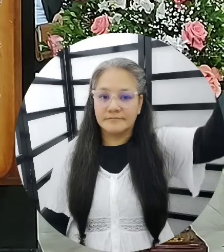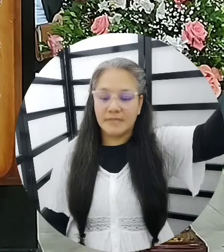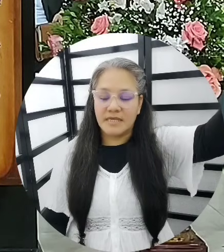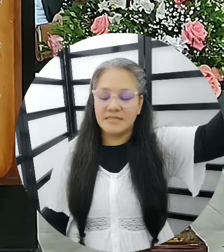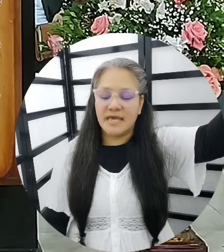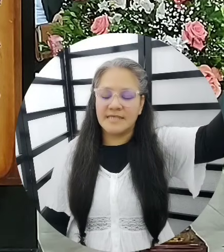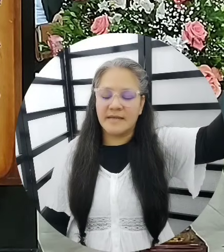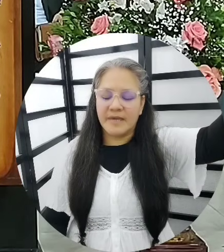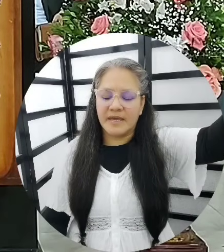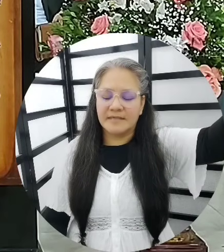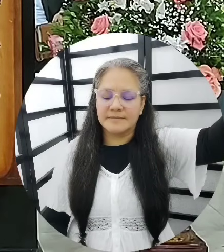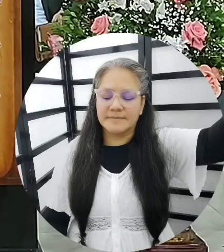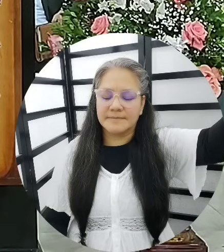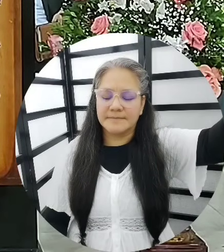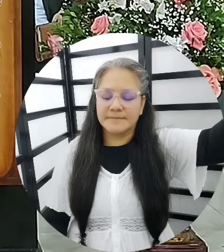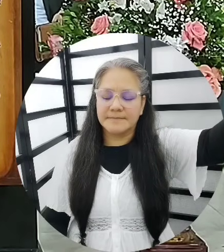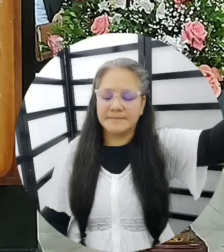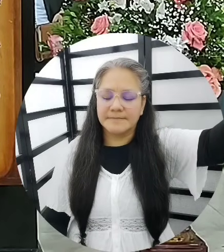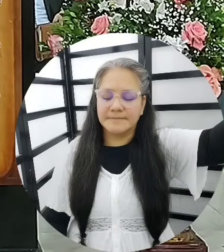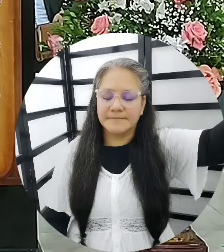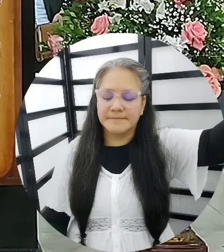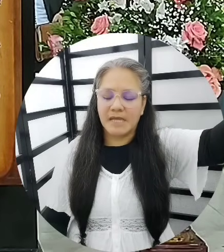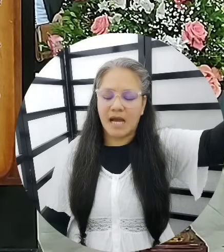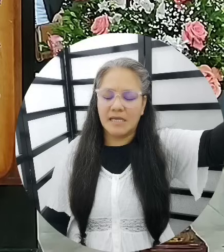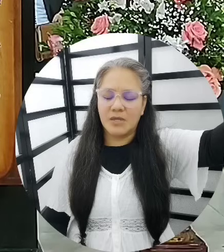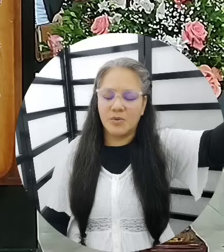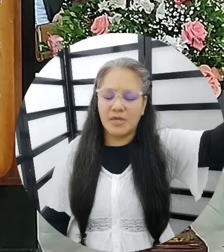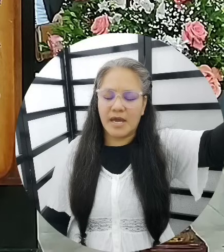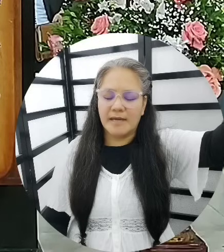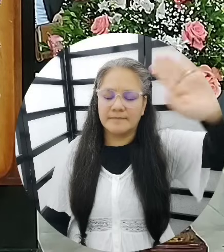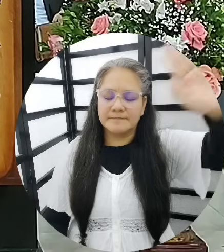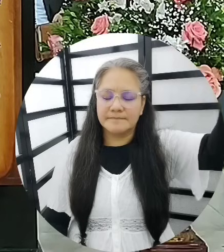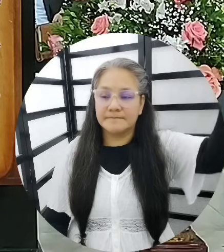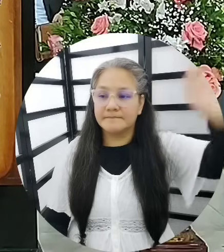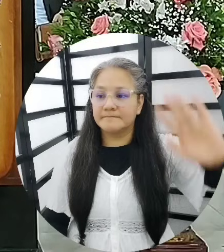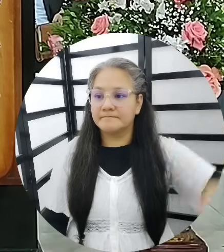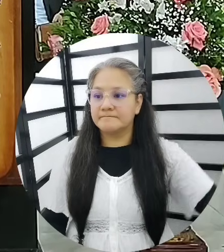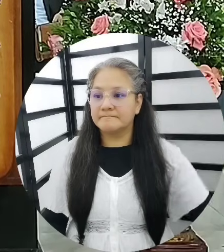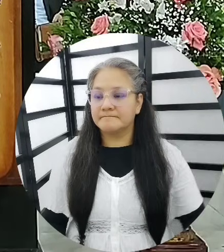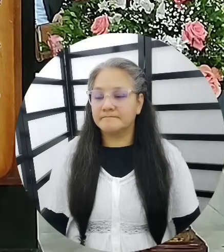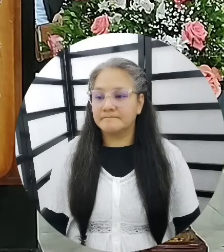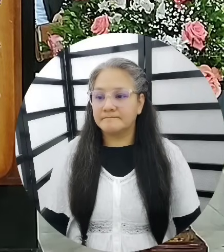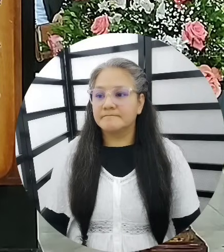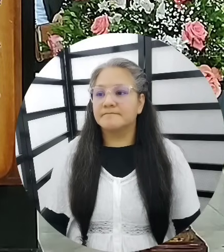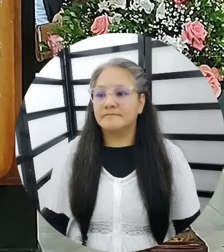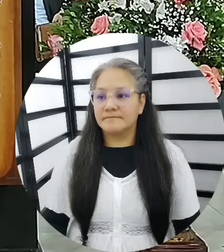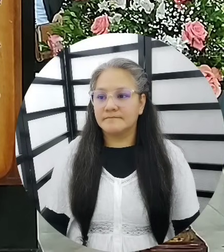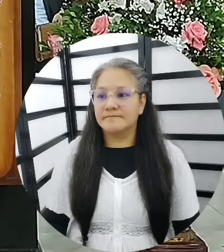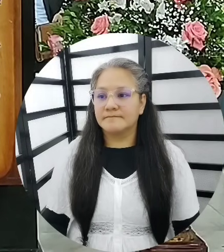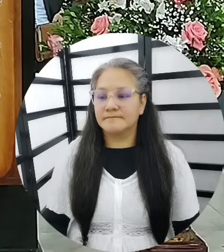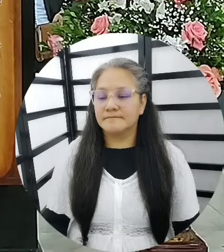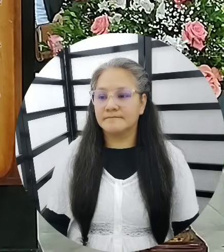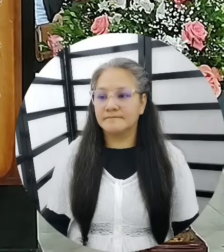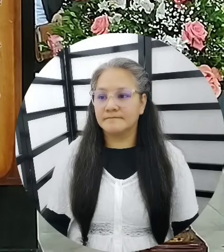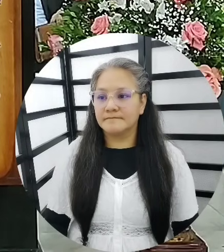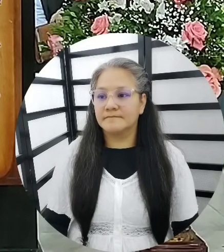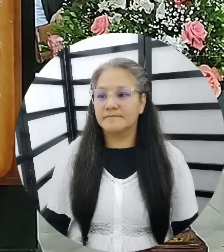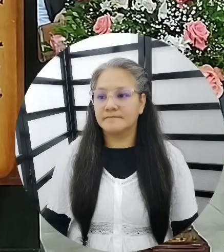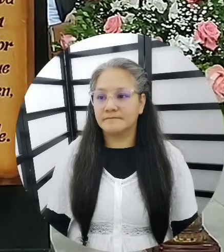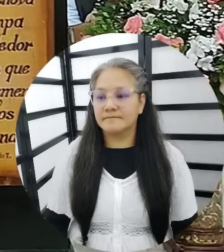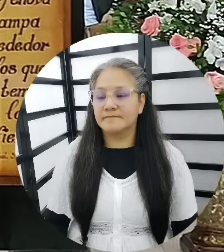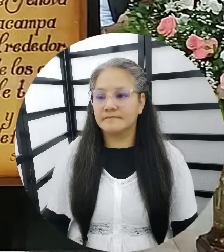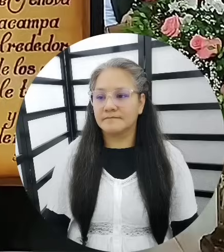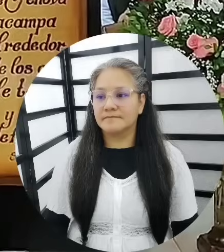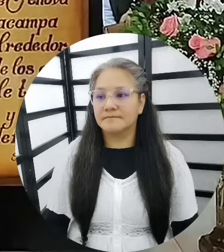que Dios se acerque a nosotros y veremos la gloria de Dios, porque es así como vemos la gloria de Dios